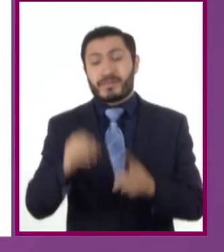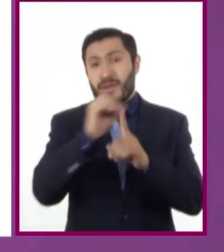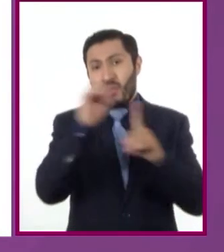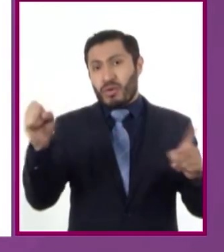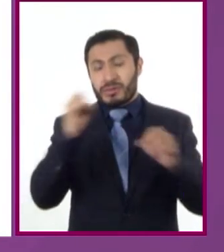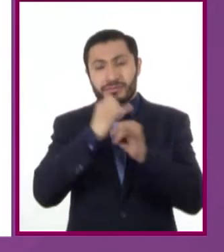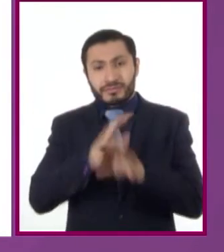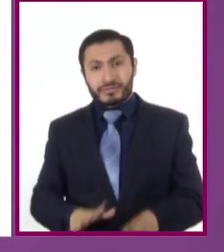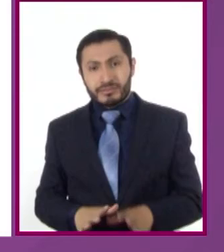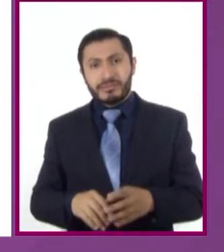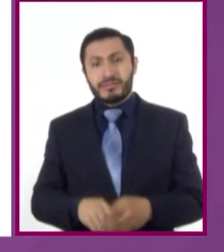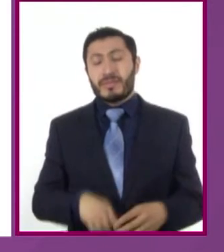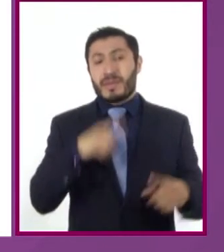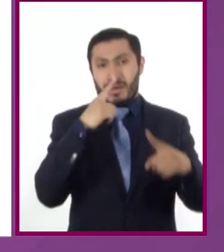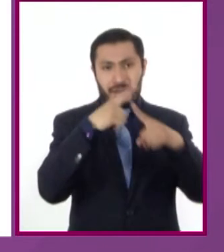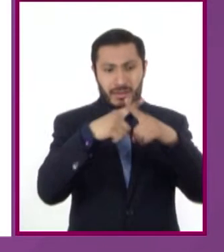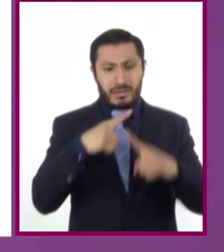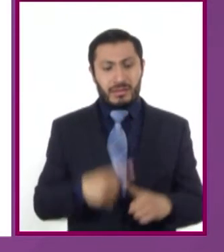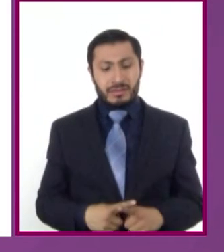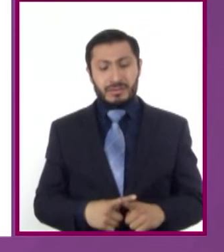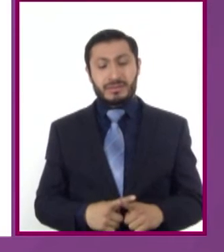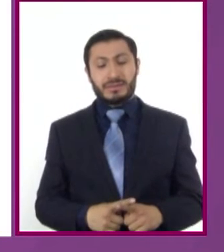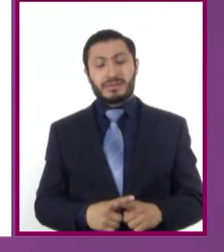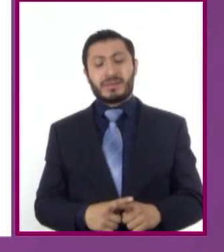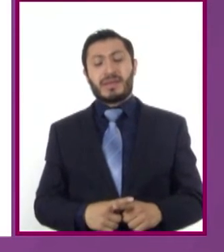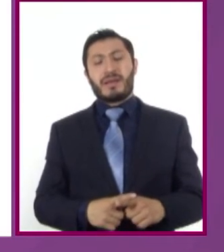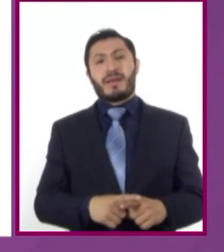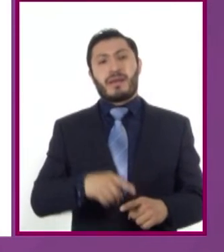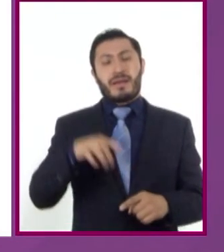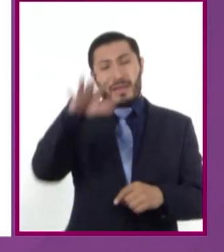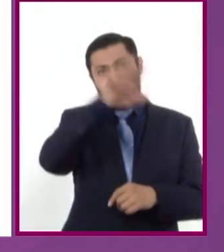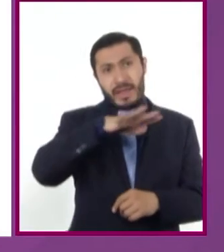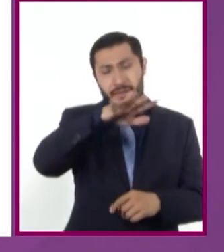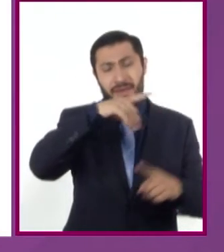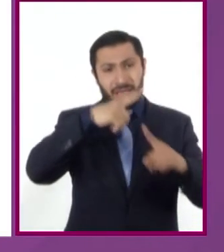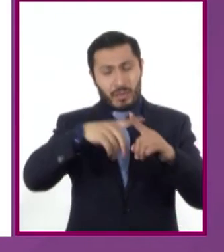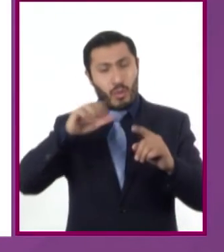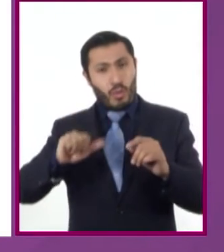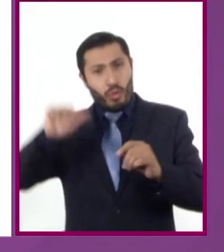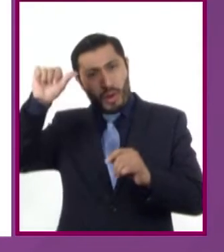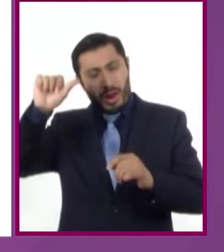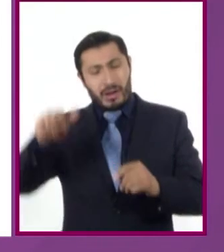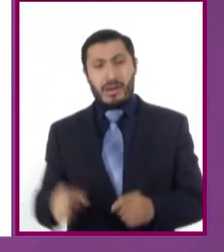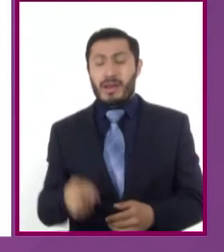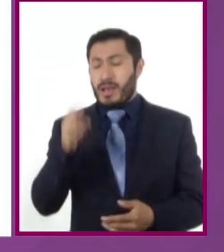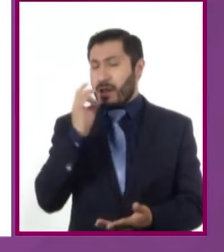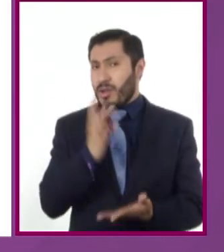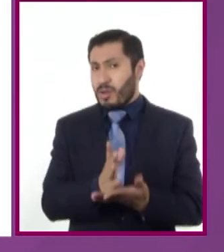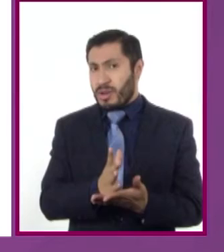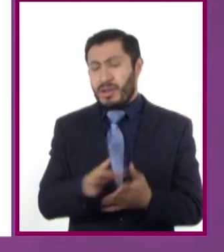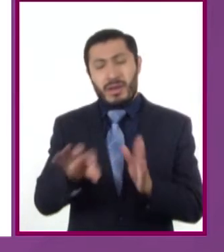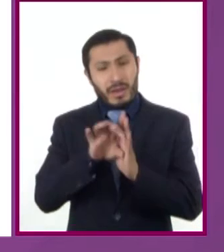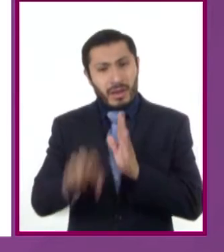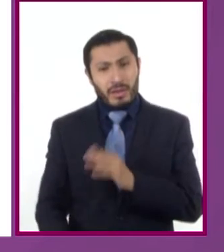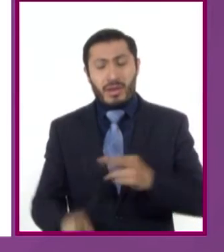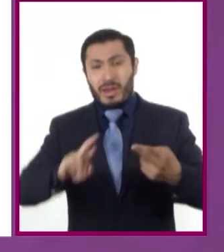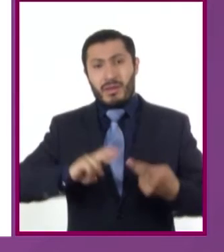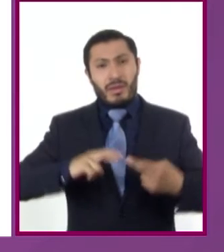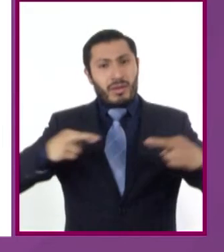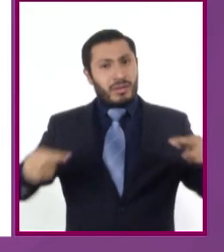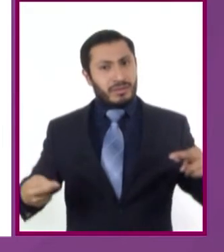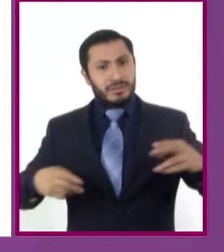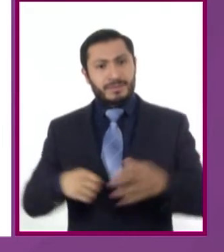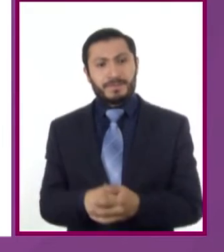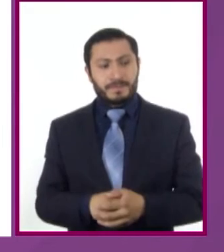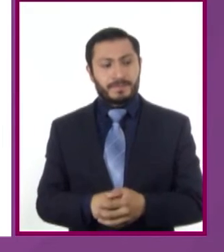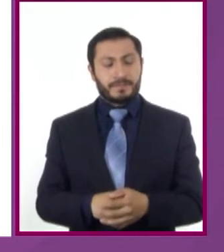tabla y multipliquemos la base por la altura. En este caso, solo podemos multiplicar una relación